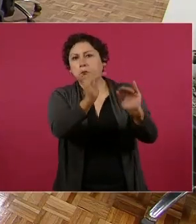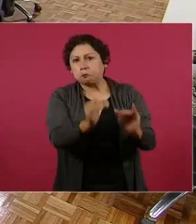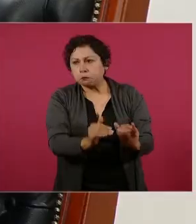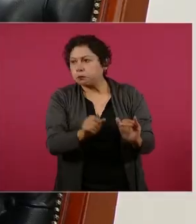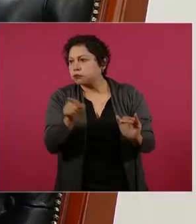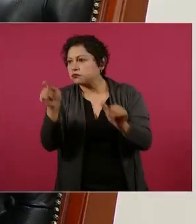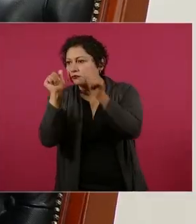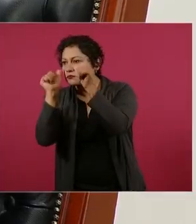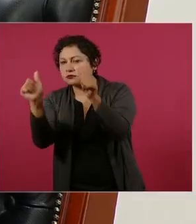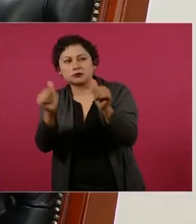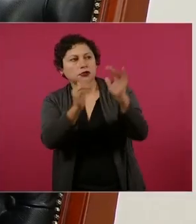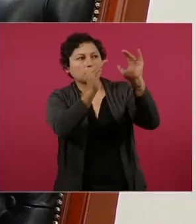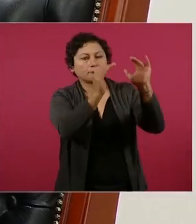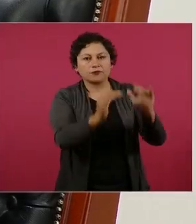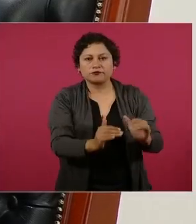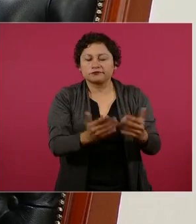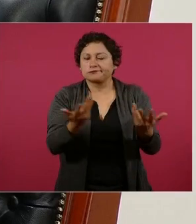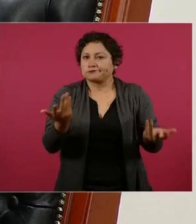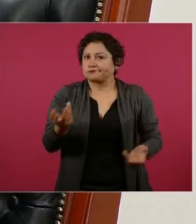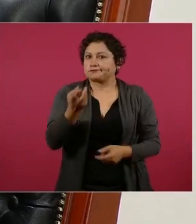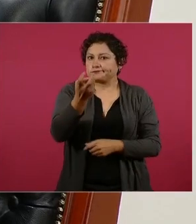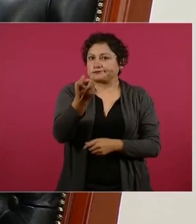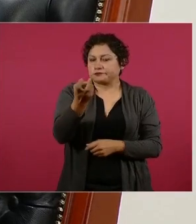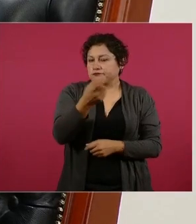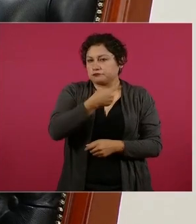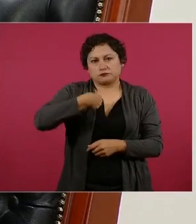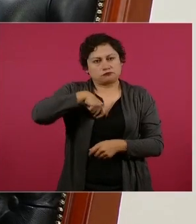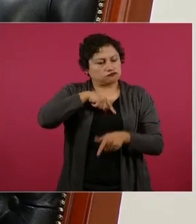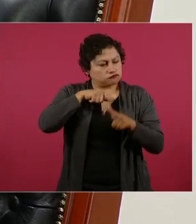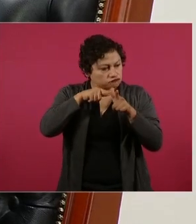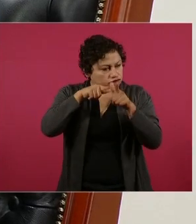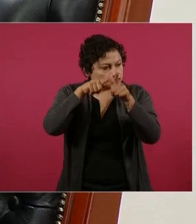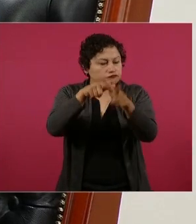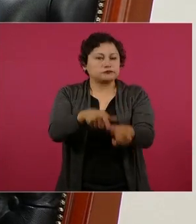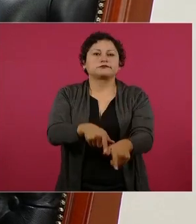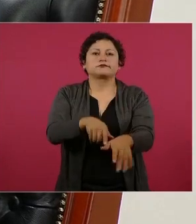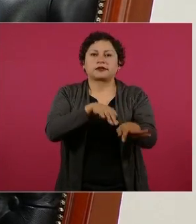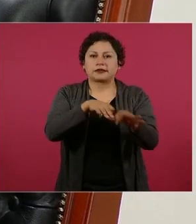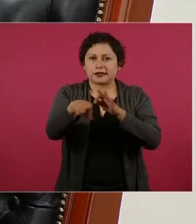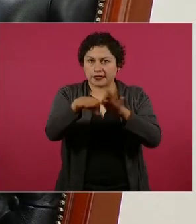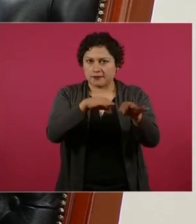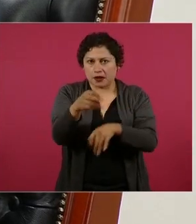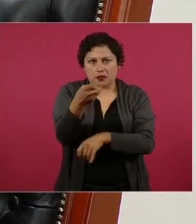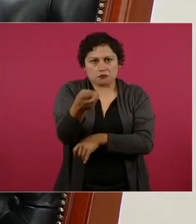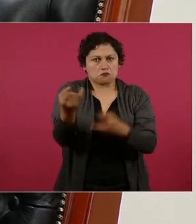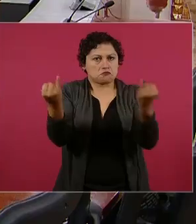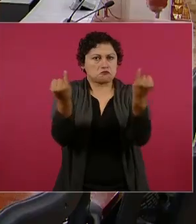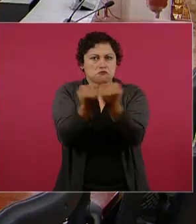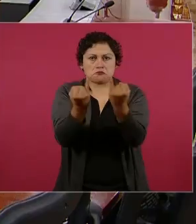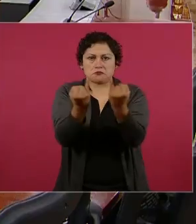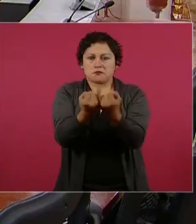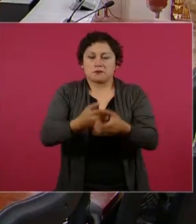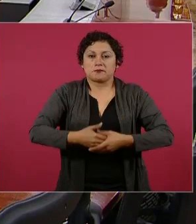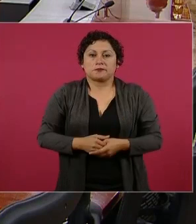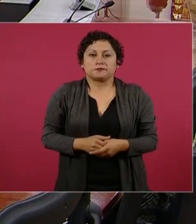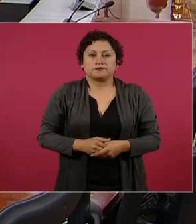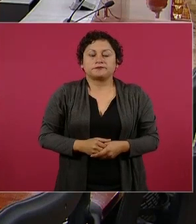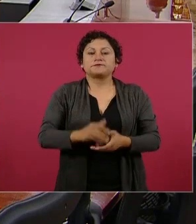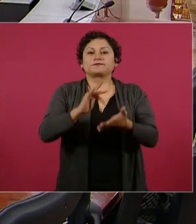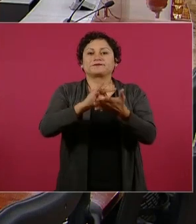vamos a continuar trabajando de esa forma.